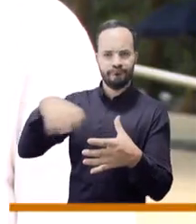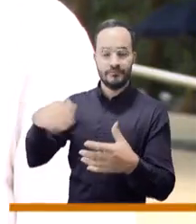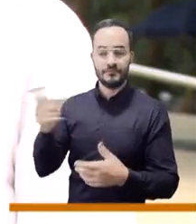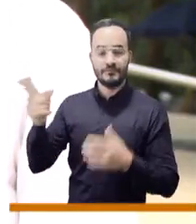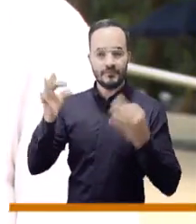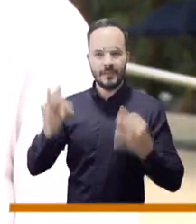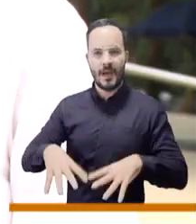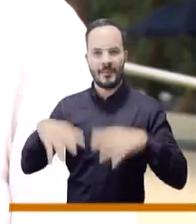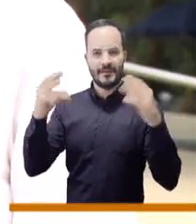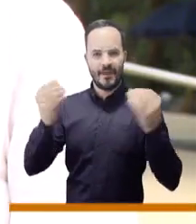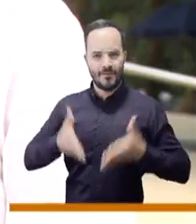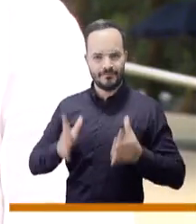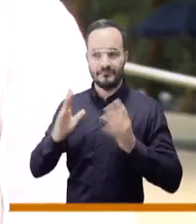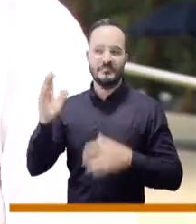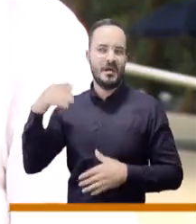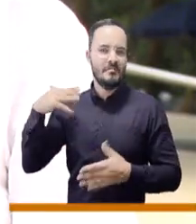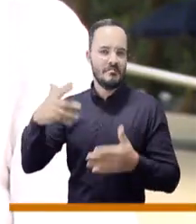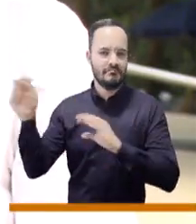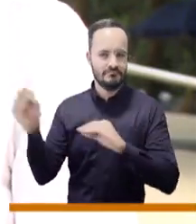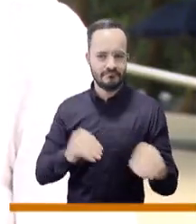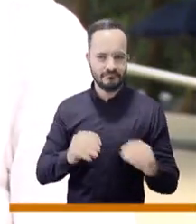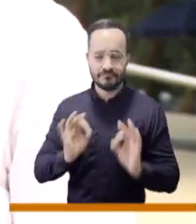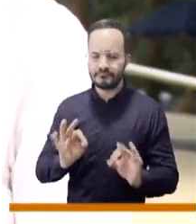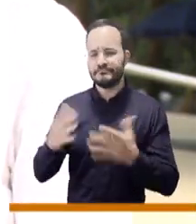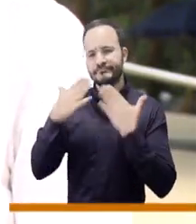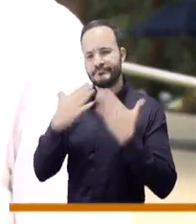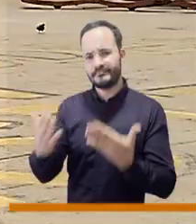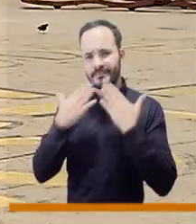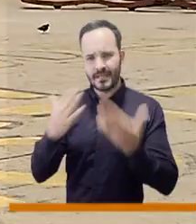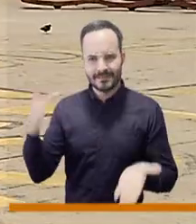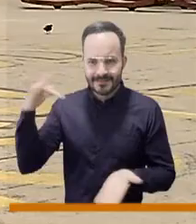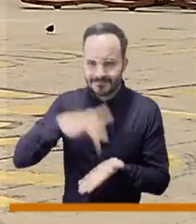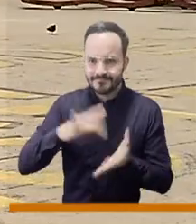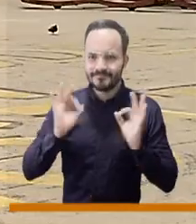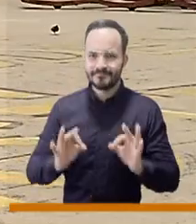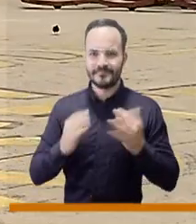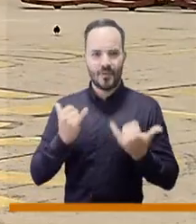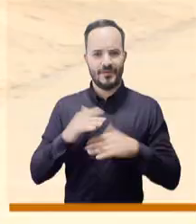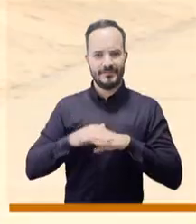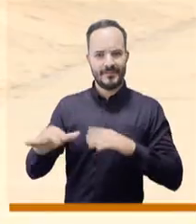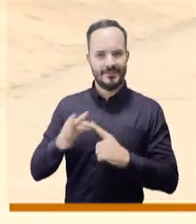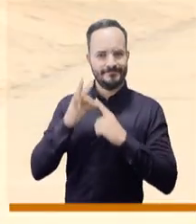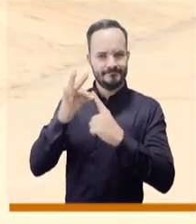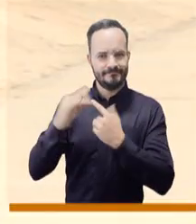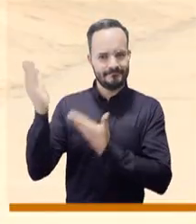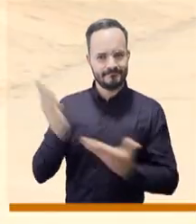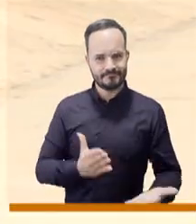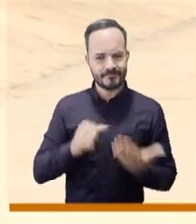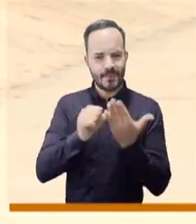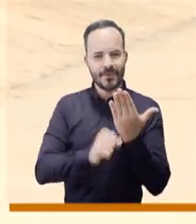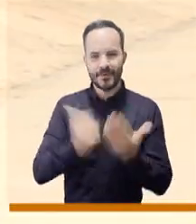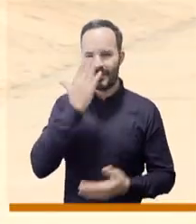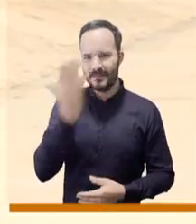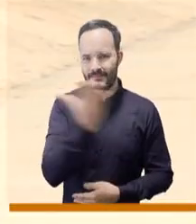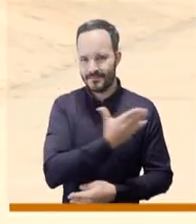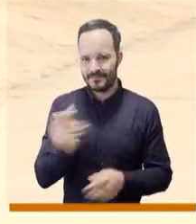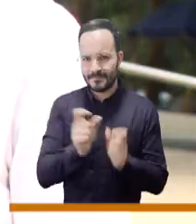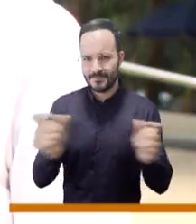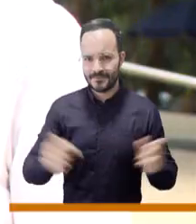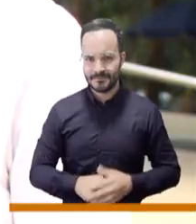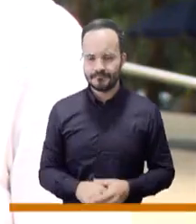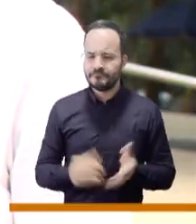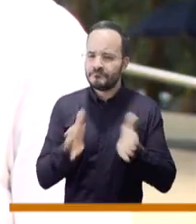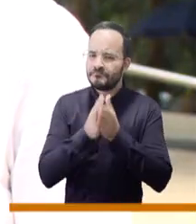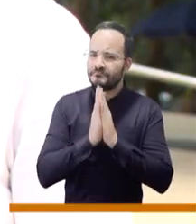concejala, bienvenida. Gracias por acompañarnos, por ser hoy la anfitriona de este espacio, De Frente a la Gente, y cuéntenos un